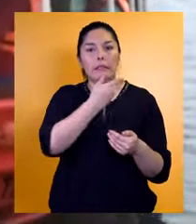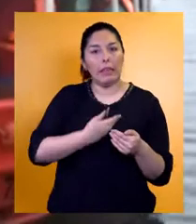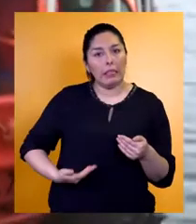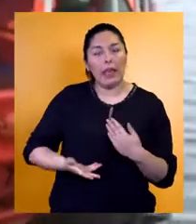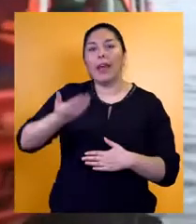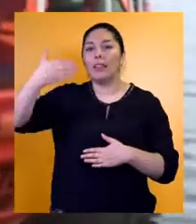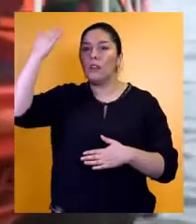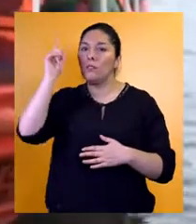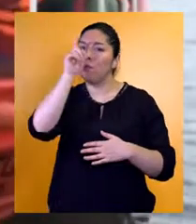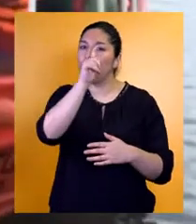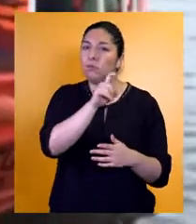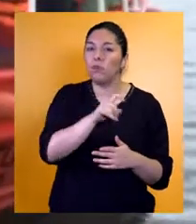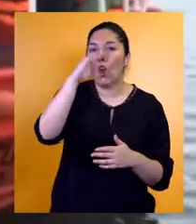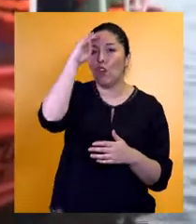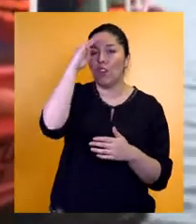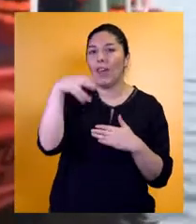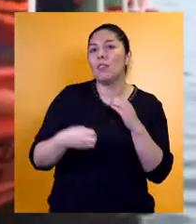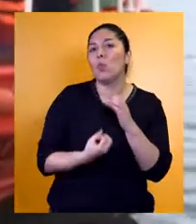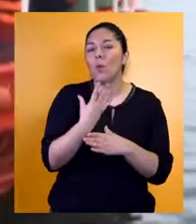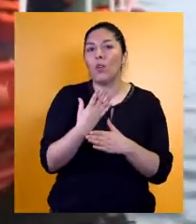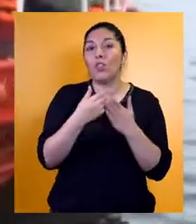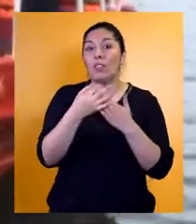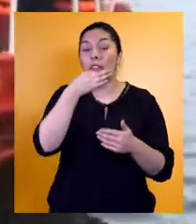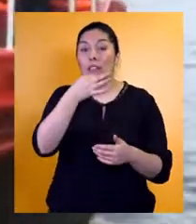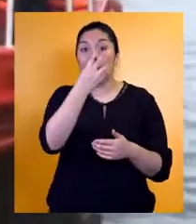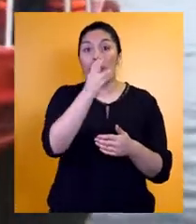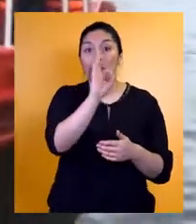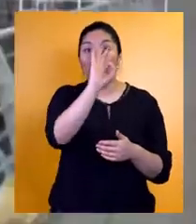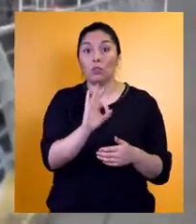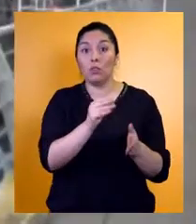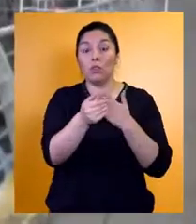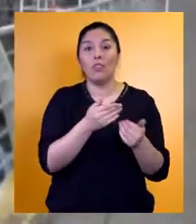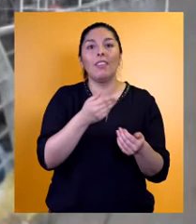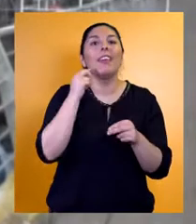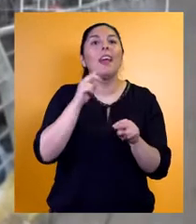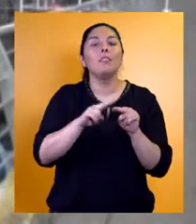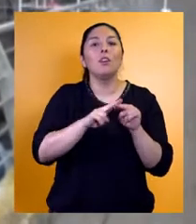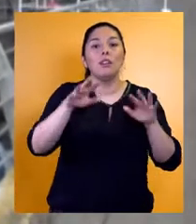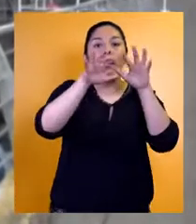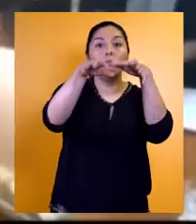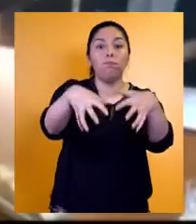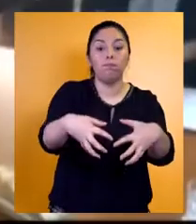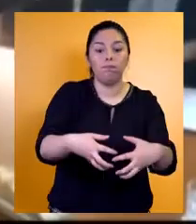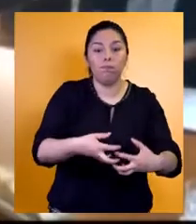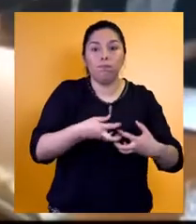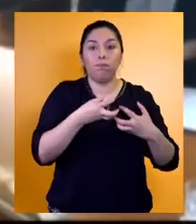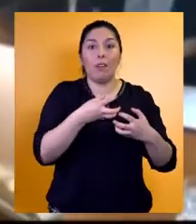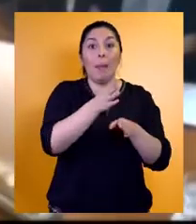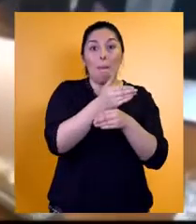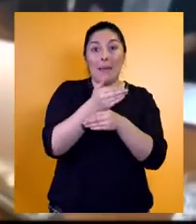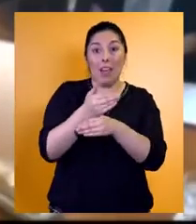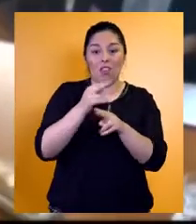sí rechazaron de manera enérgica es la entrega del 20% a los industriales para que con el sistema de arrastre capturen los recursos jibia,